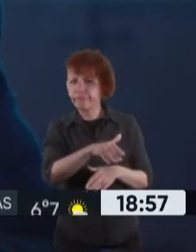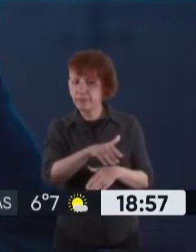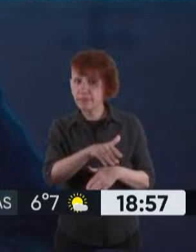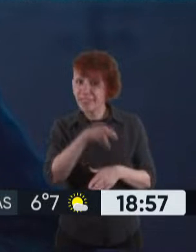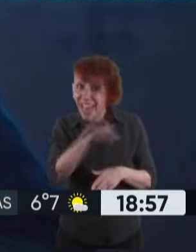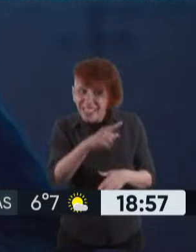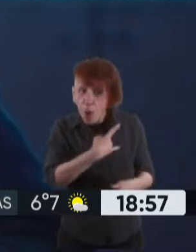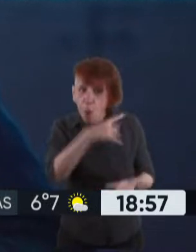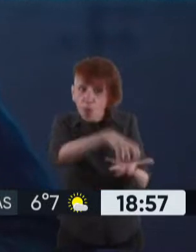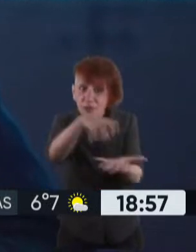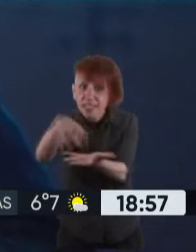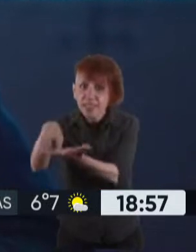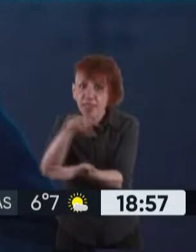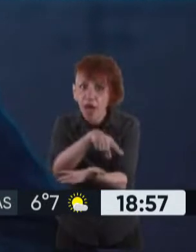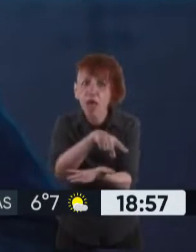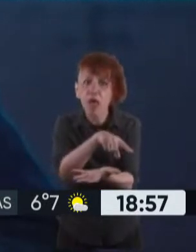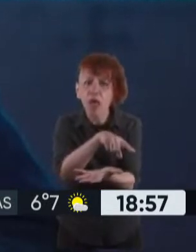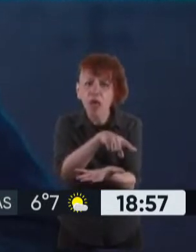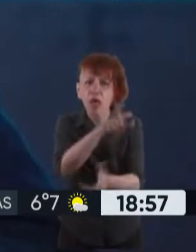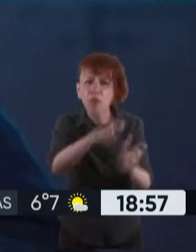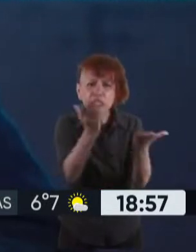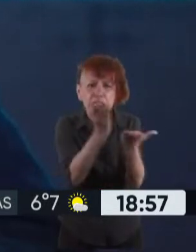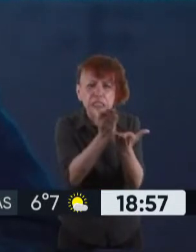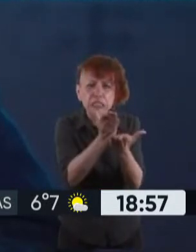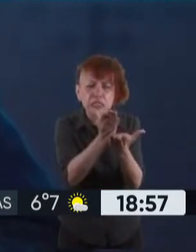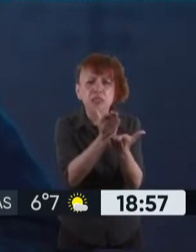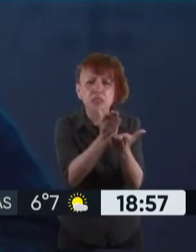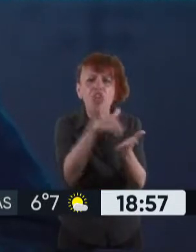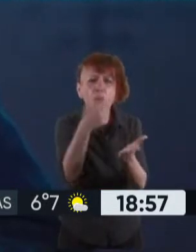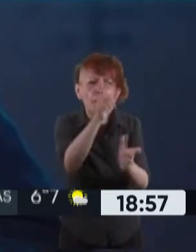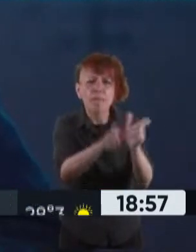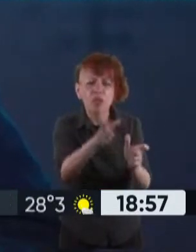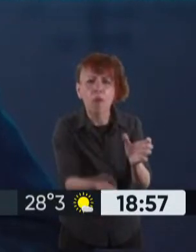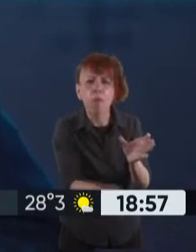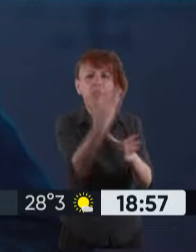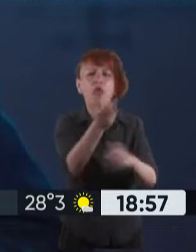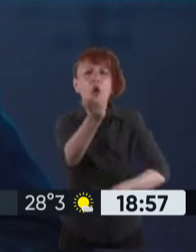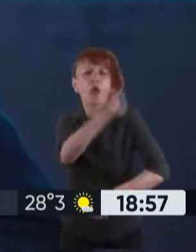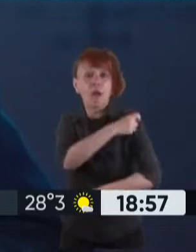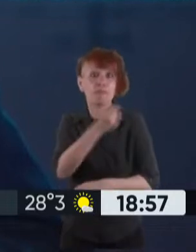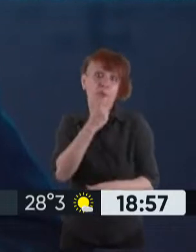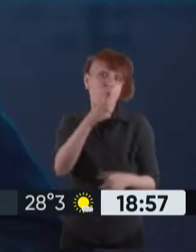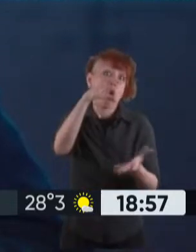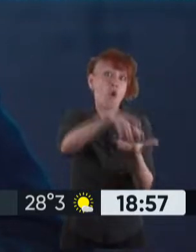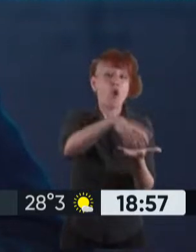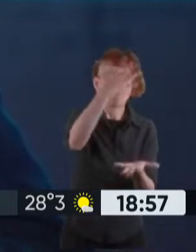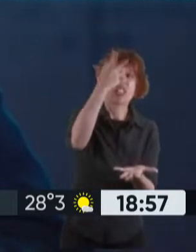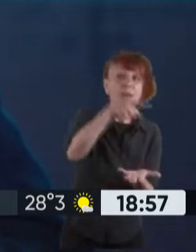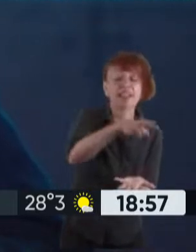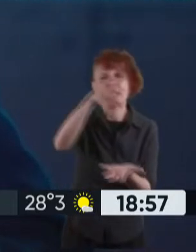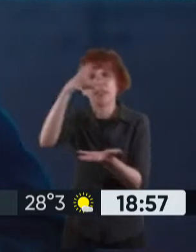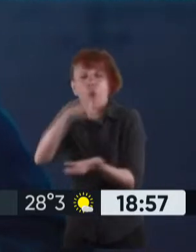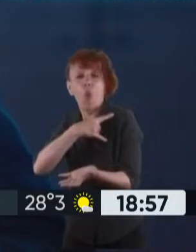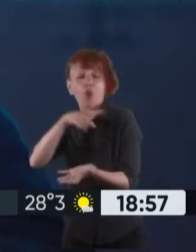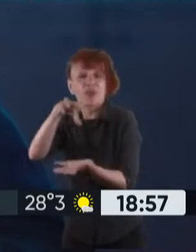fueron capaces de darnos la vacuna de la que hablamos. La Universidad de San Martín y la Universidad de Quilmes han trabajado muchísimo en el